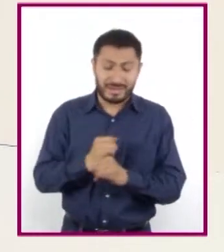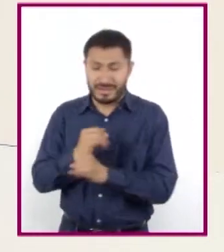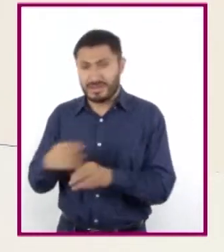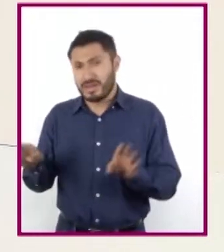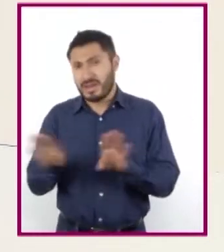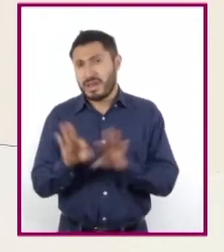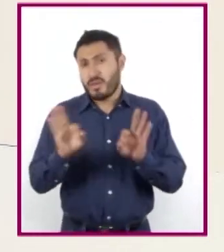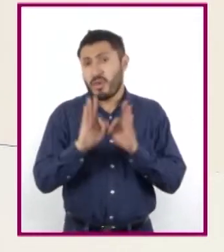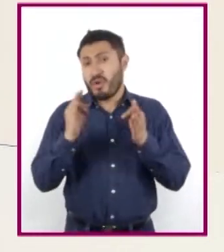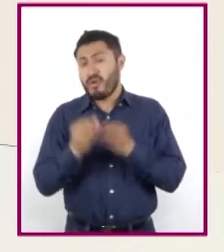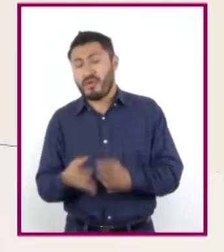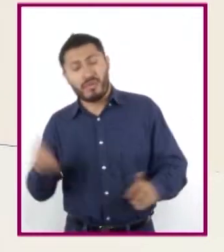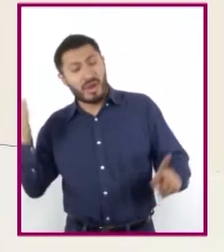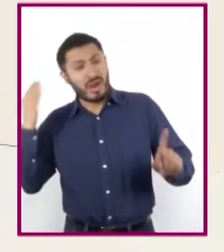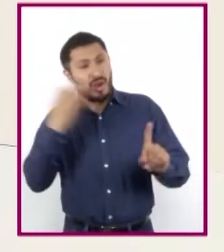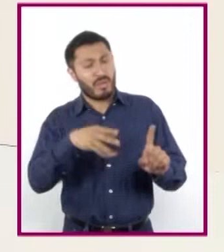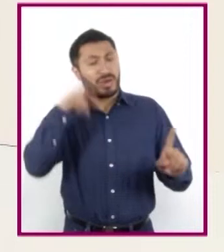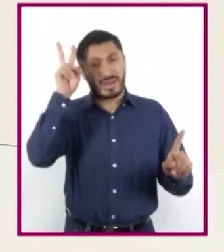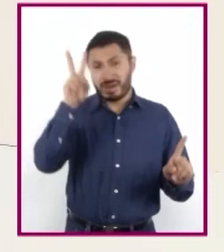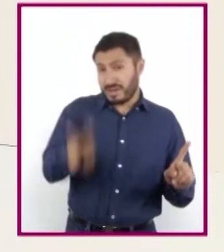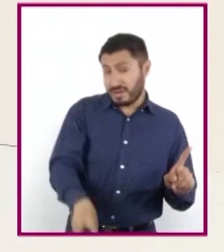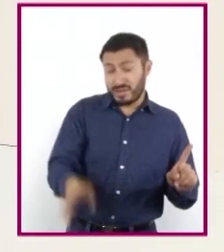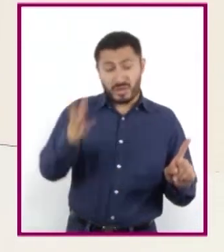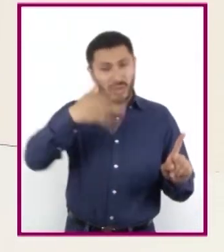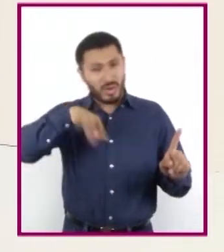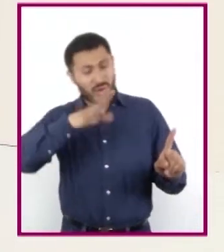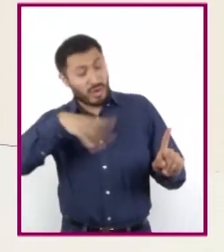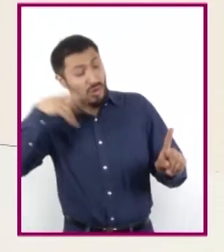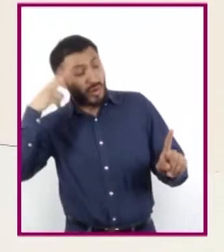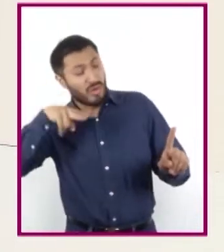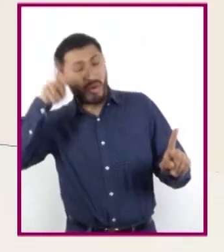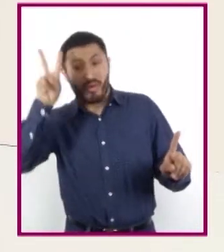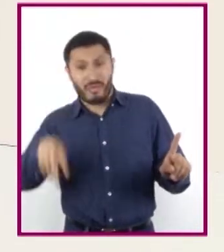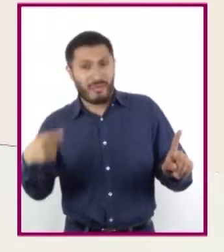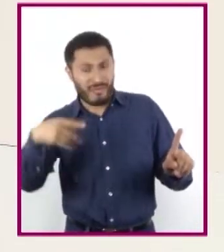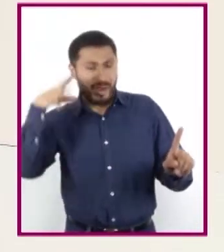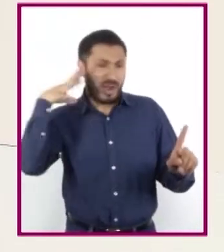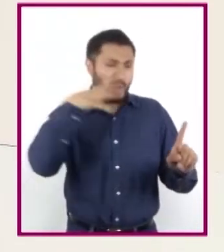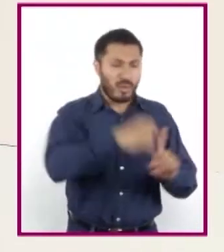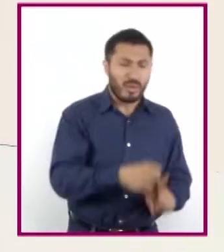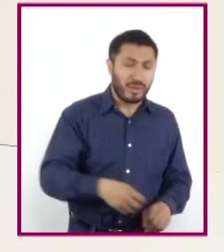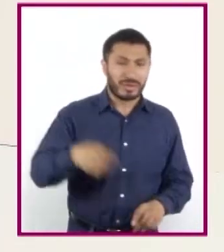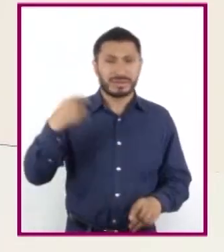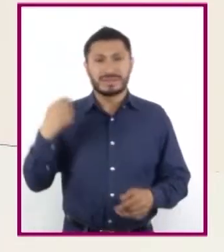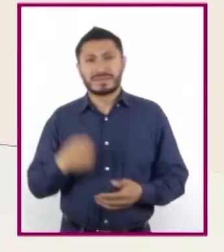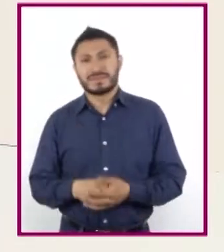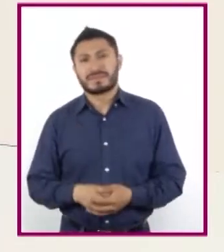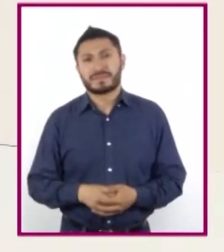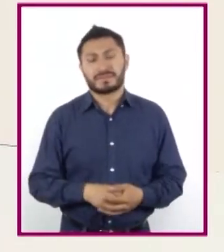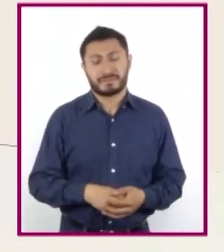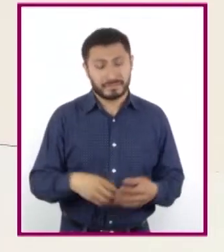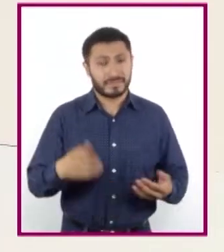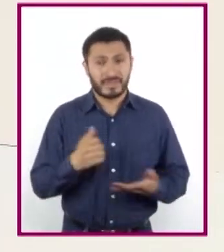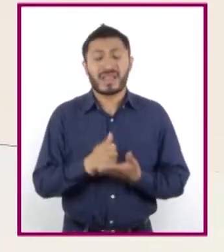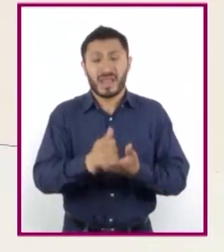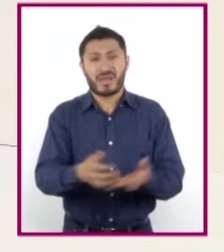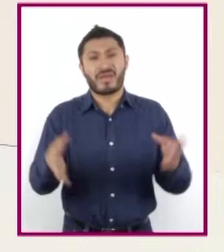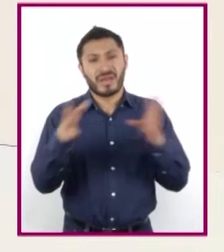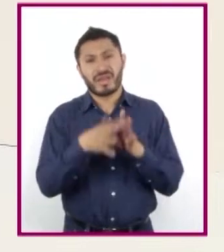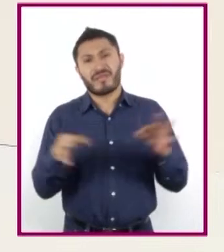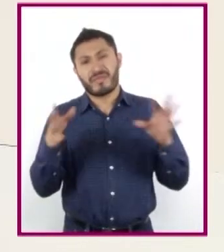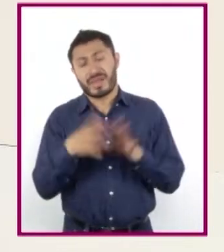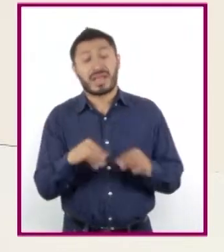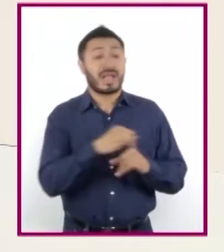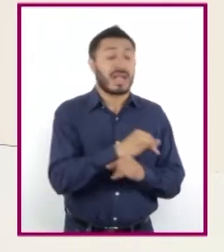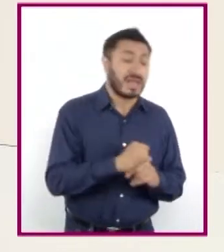búsqueda crítica de la verdad que sustenta los acontecimientos del pasado y comprende un proceso de